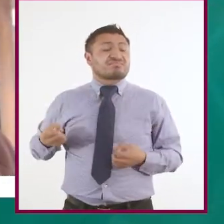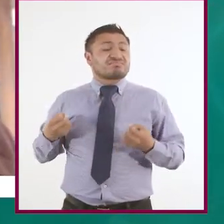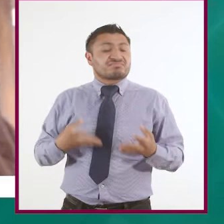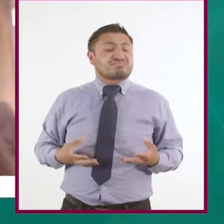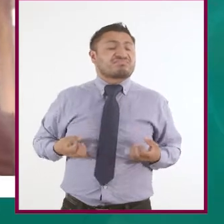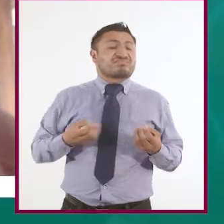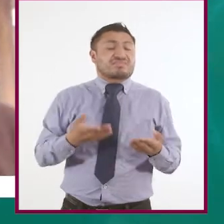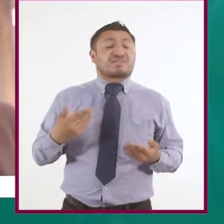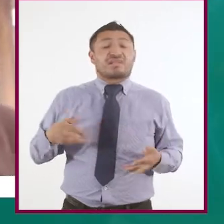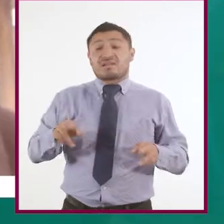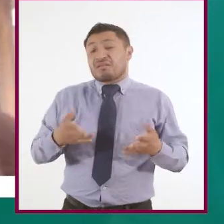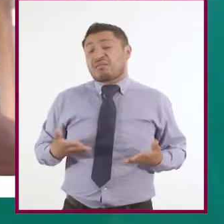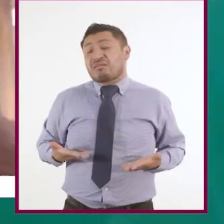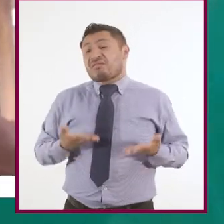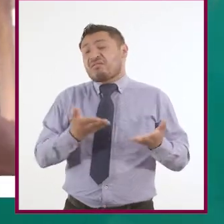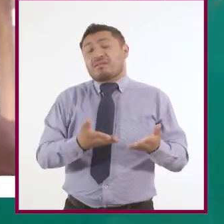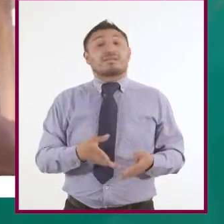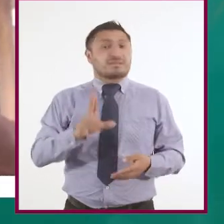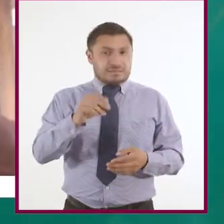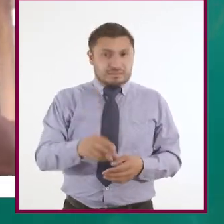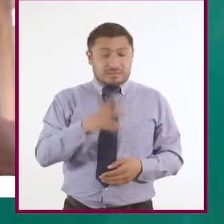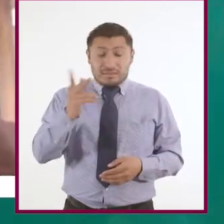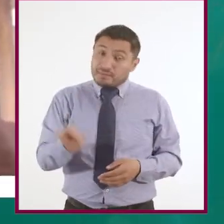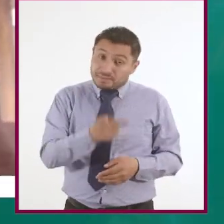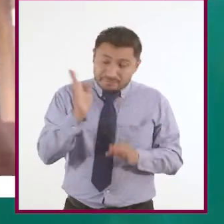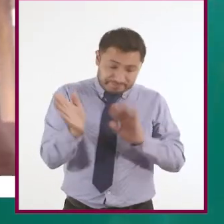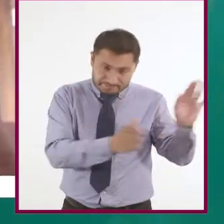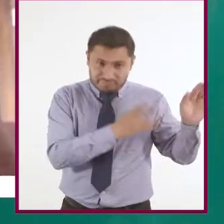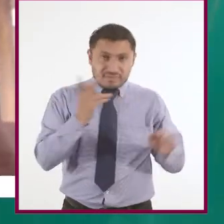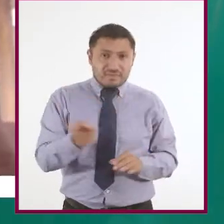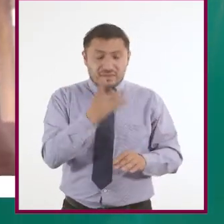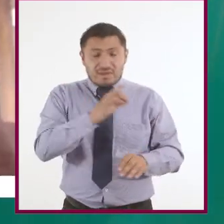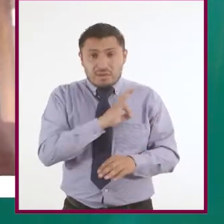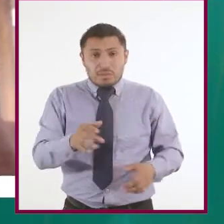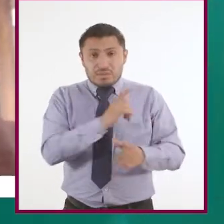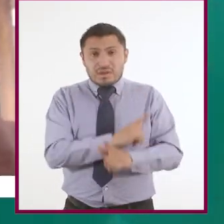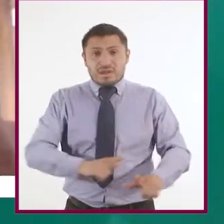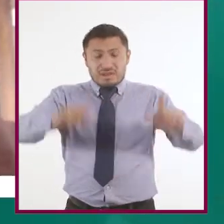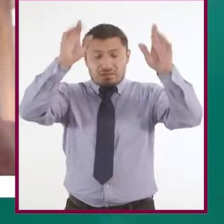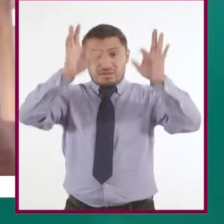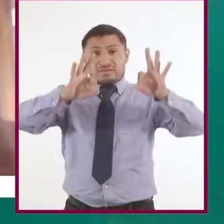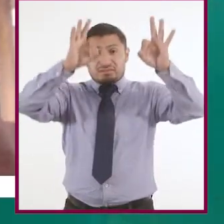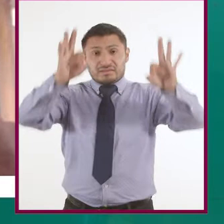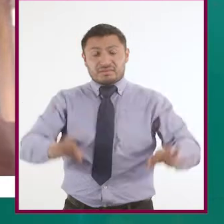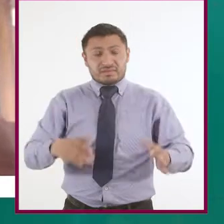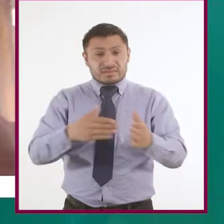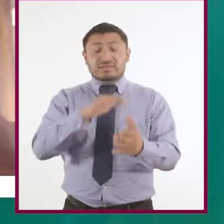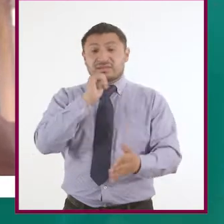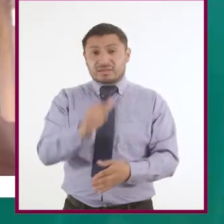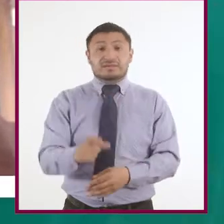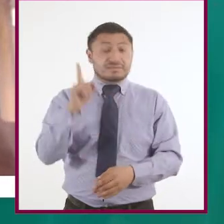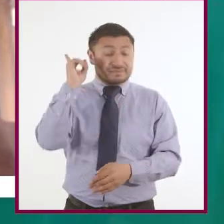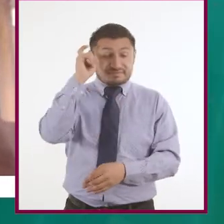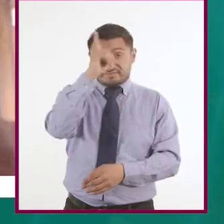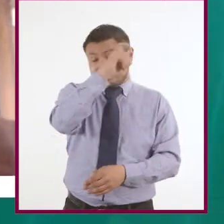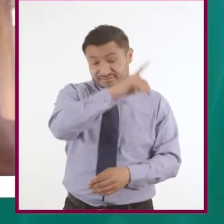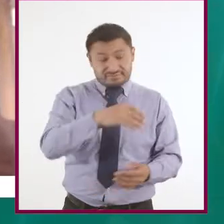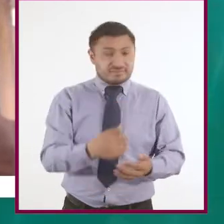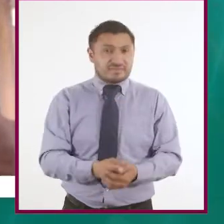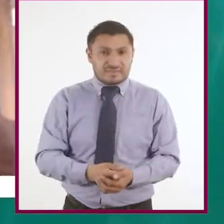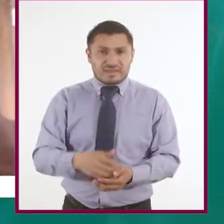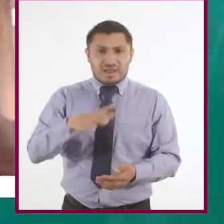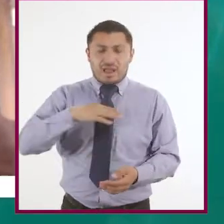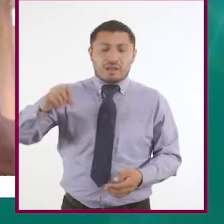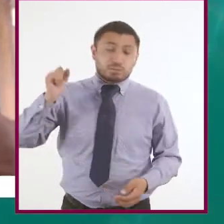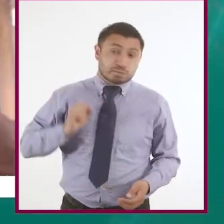la pregunta de si se puede ser absolutamente libre sin restricciones es bastante compleja. Ha tomado muchos